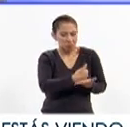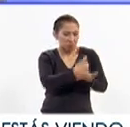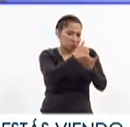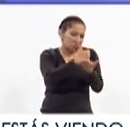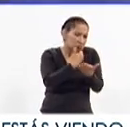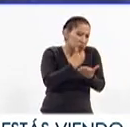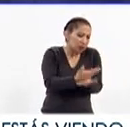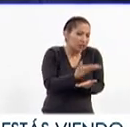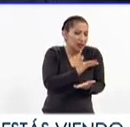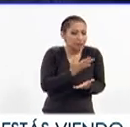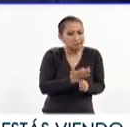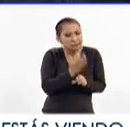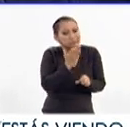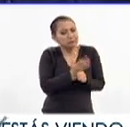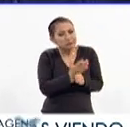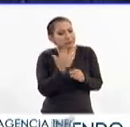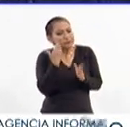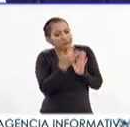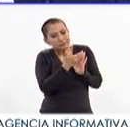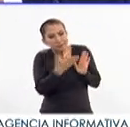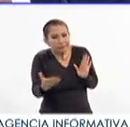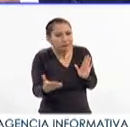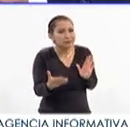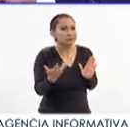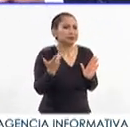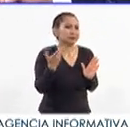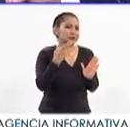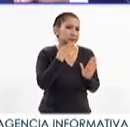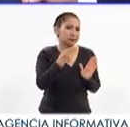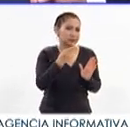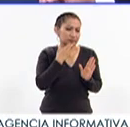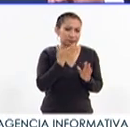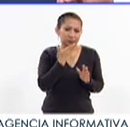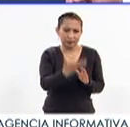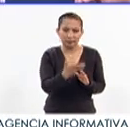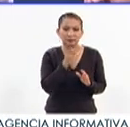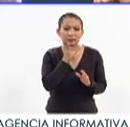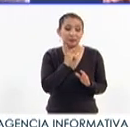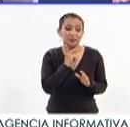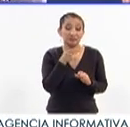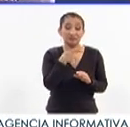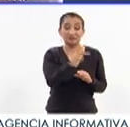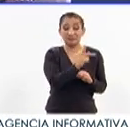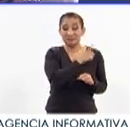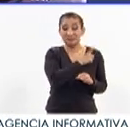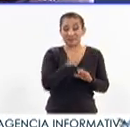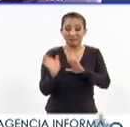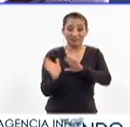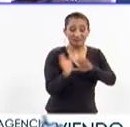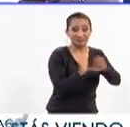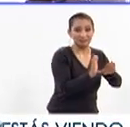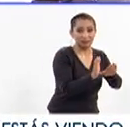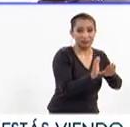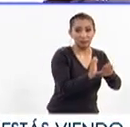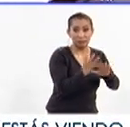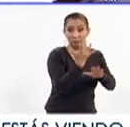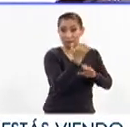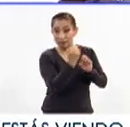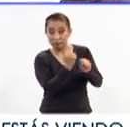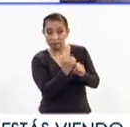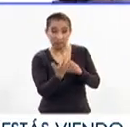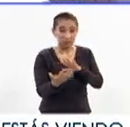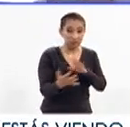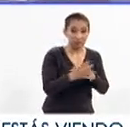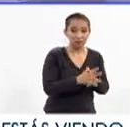permiten tener un periodo en el tiempo todavía considerable, pero lo que se debe de buscar ¿De cuánto tiempo? ¿50 años